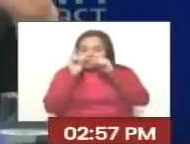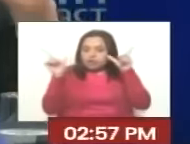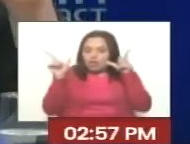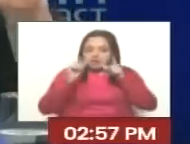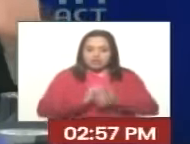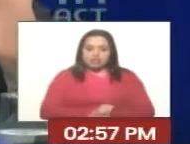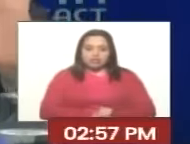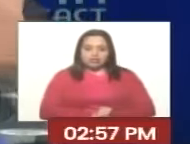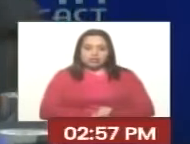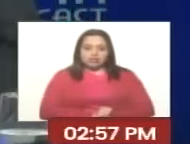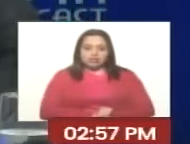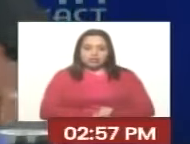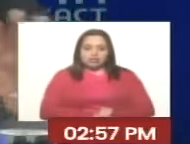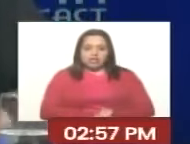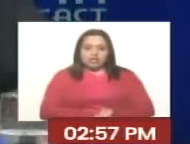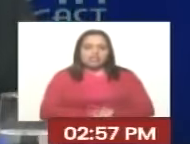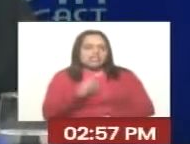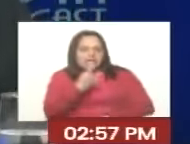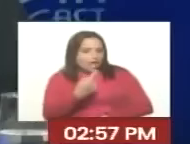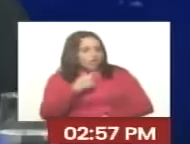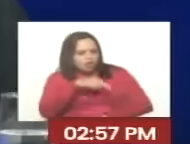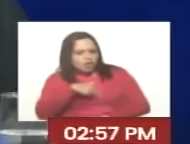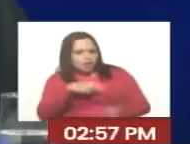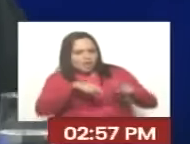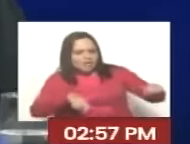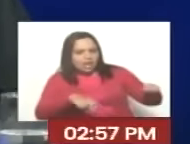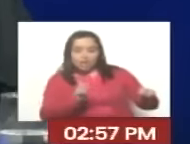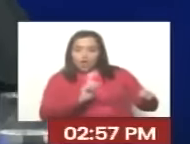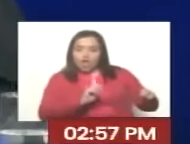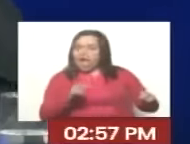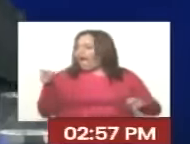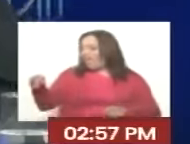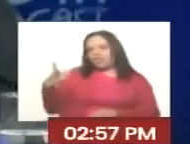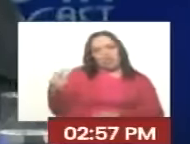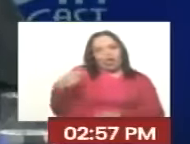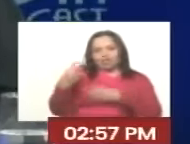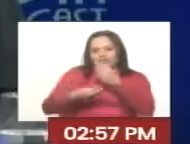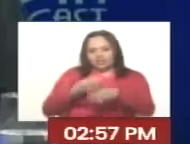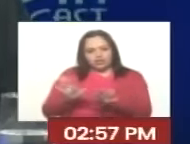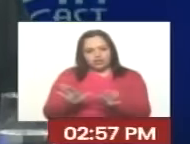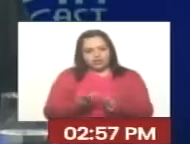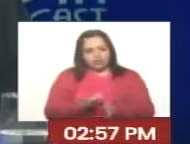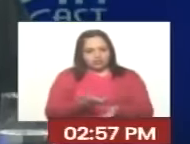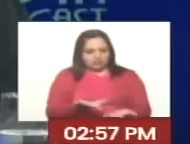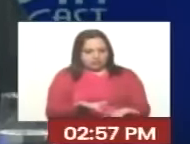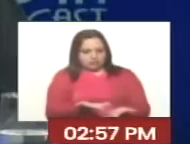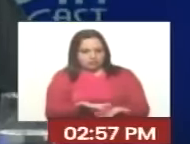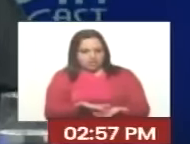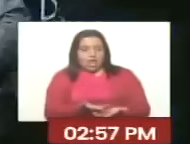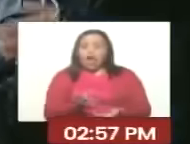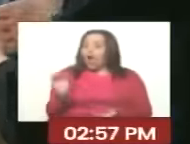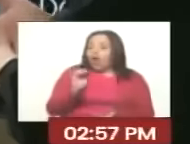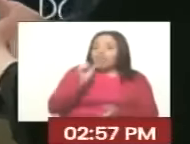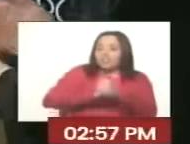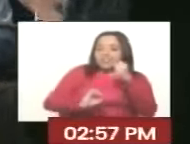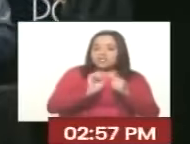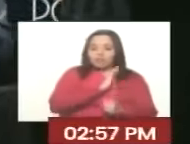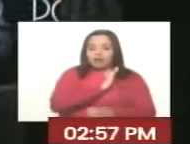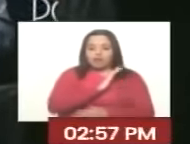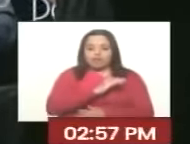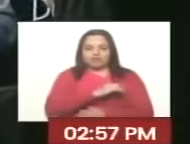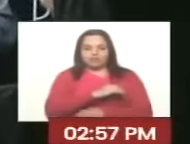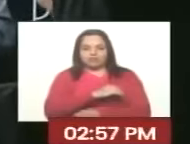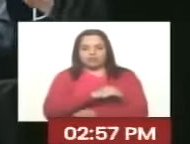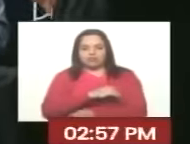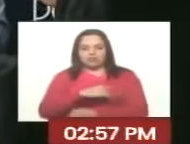Ni siquiera vamos a investigar. No, no, él no fue. Eso fue que lo hizo en defensa propia. O sea, esto, aquí pasó